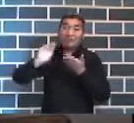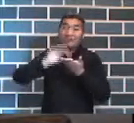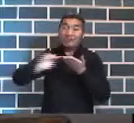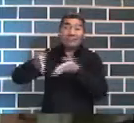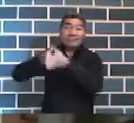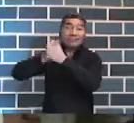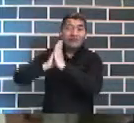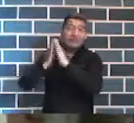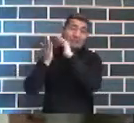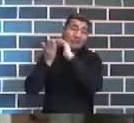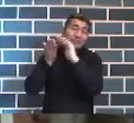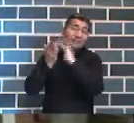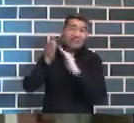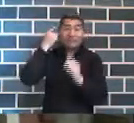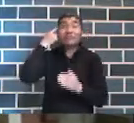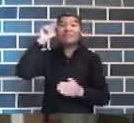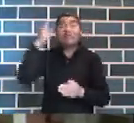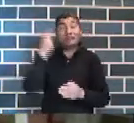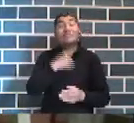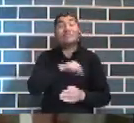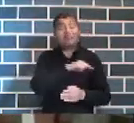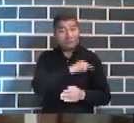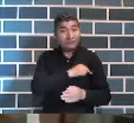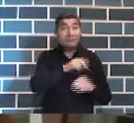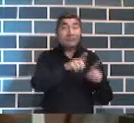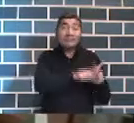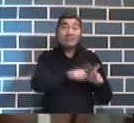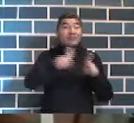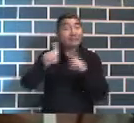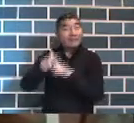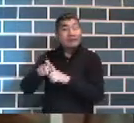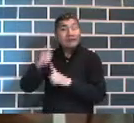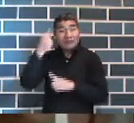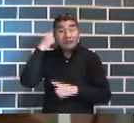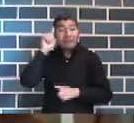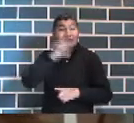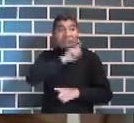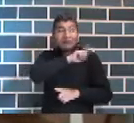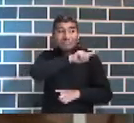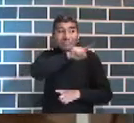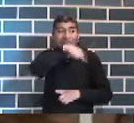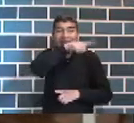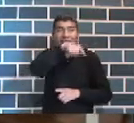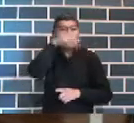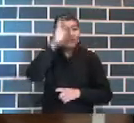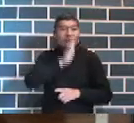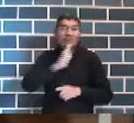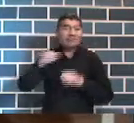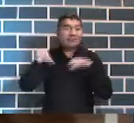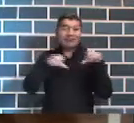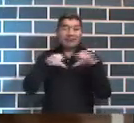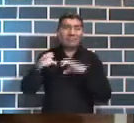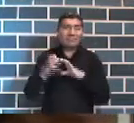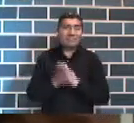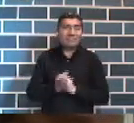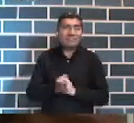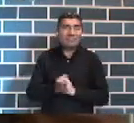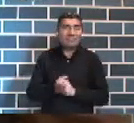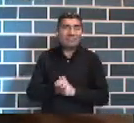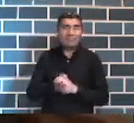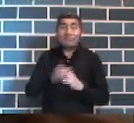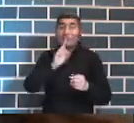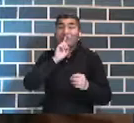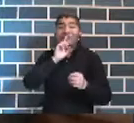pedir perdón para nosotros y también por aquellos que nunca lo hacen nos